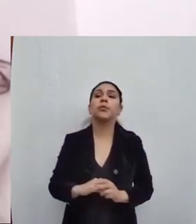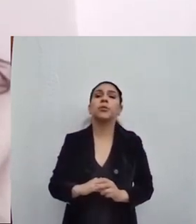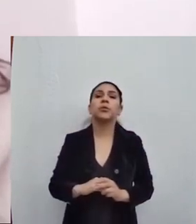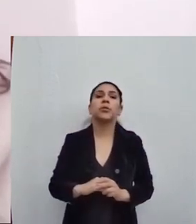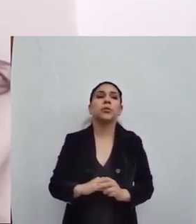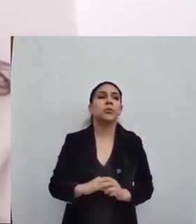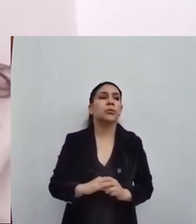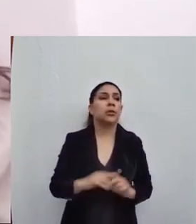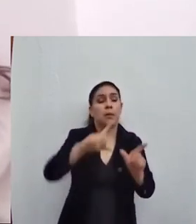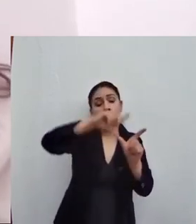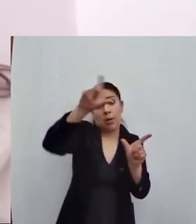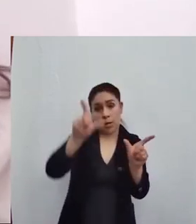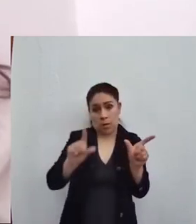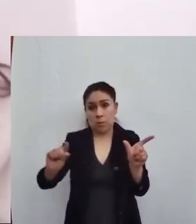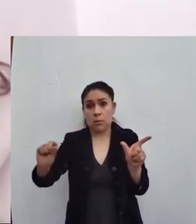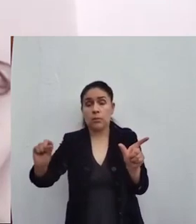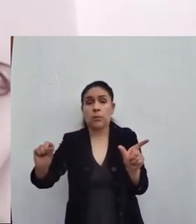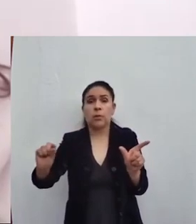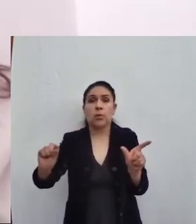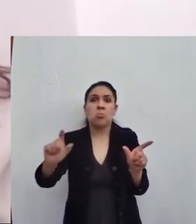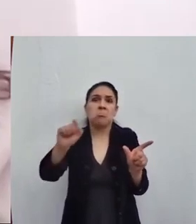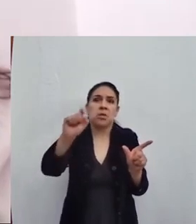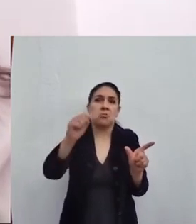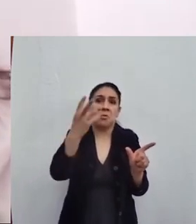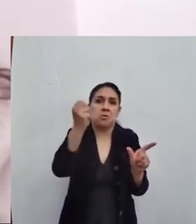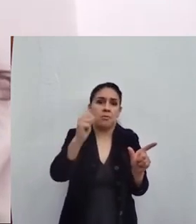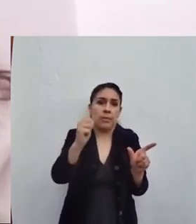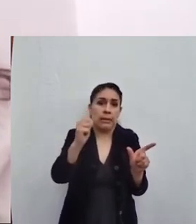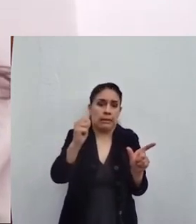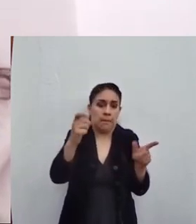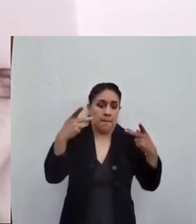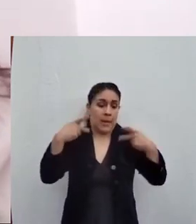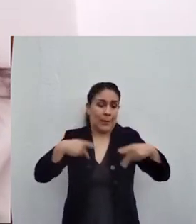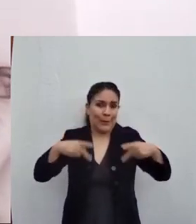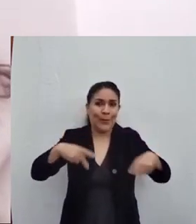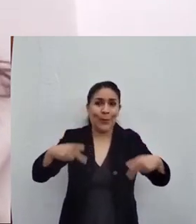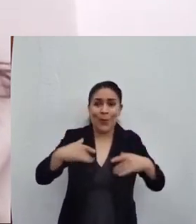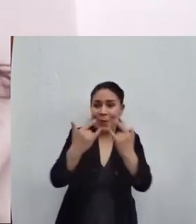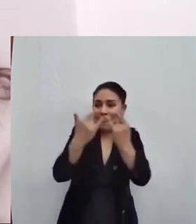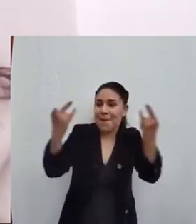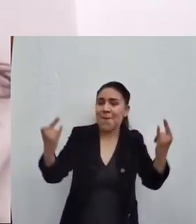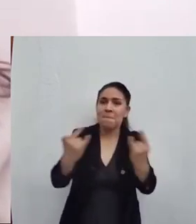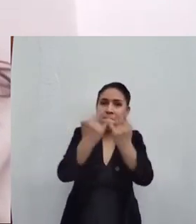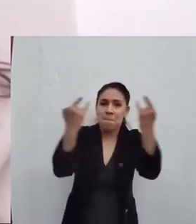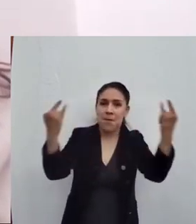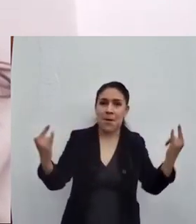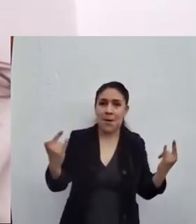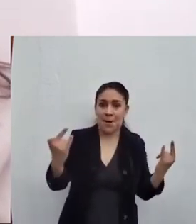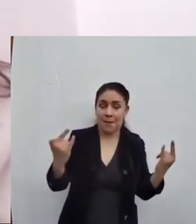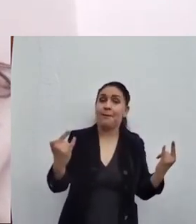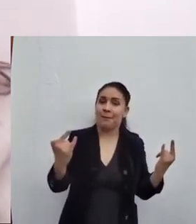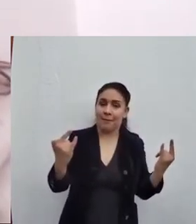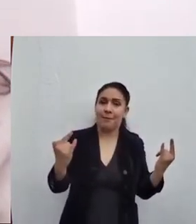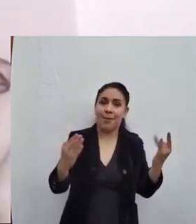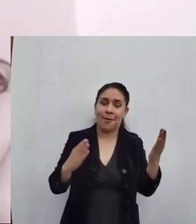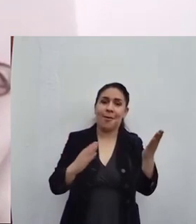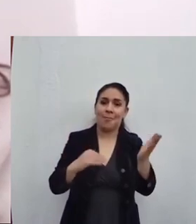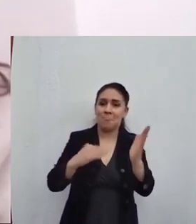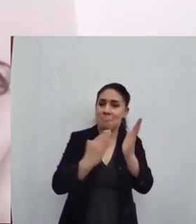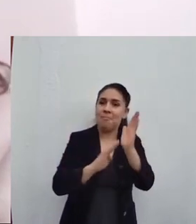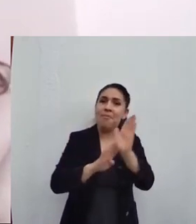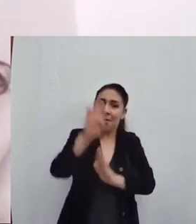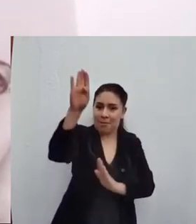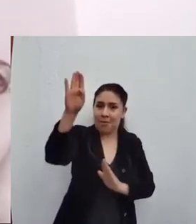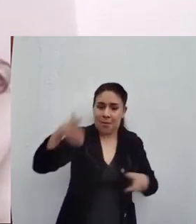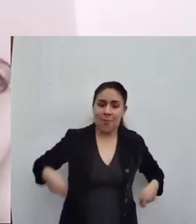República Mexicana. Tenemos 29,000 casos de éxito. Somos usuarios de silla de ruedas. Yo creo que